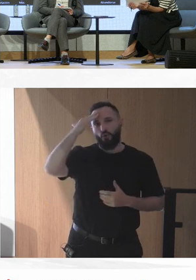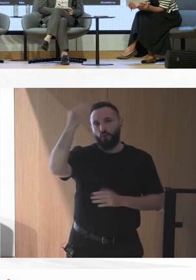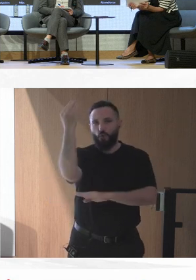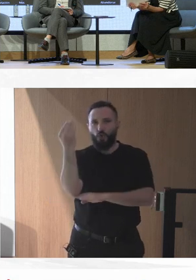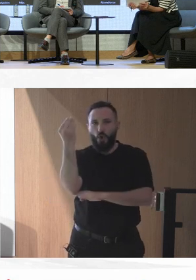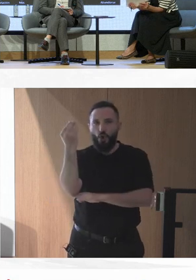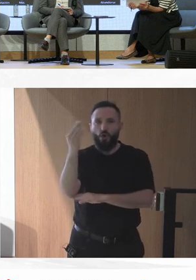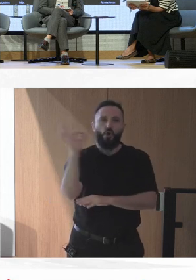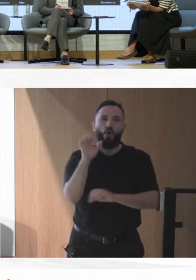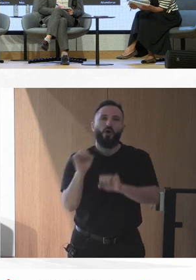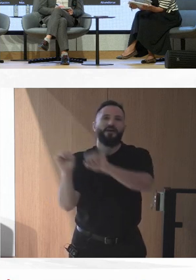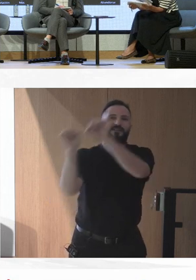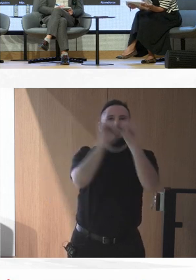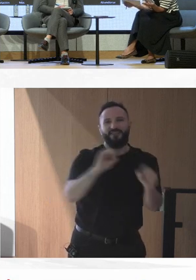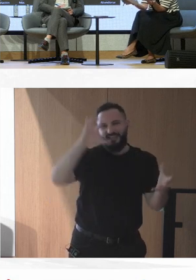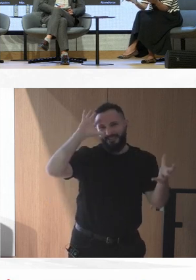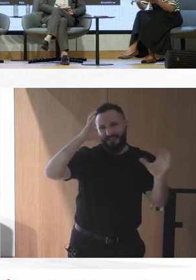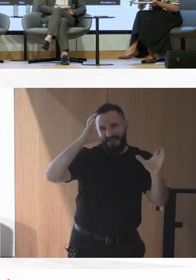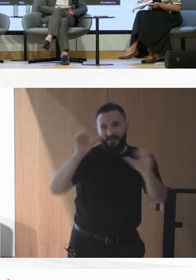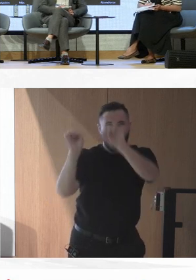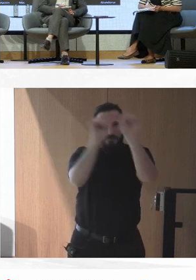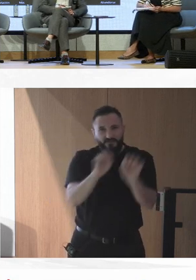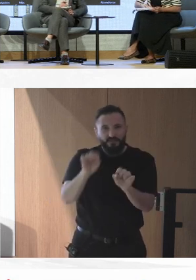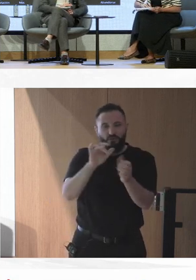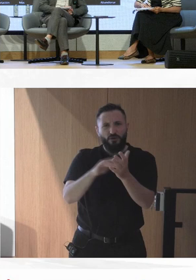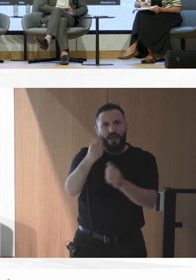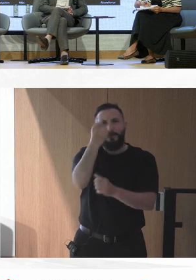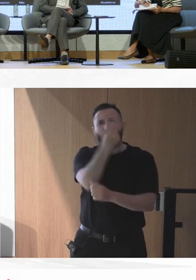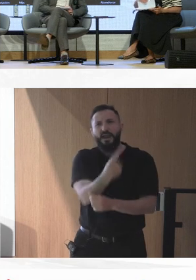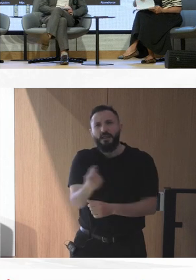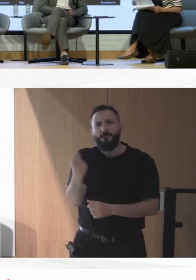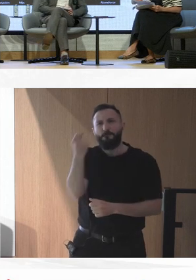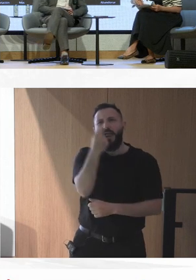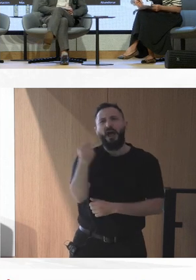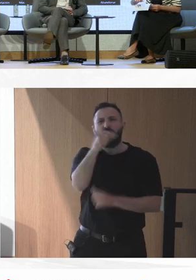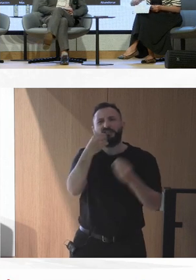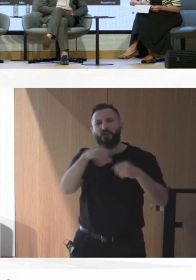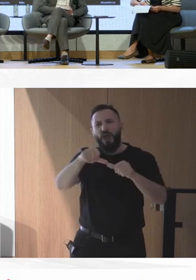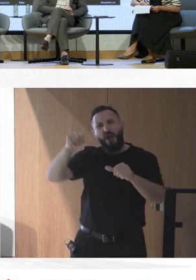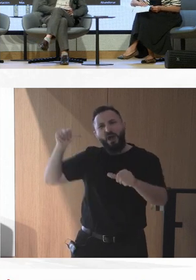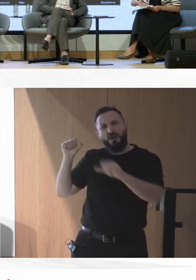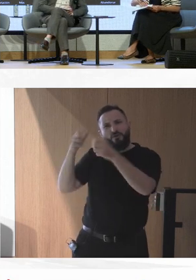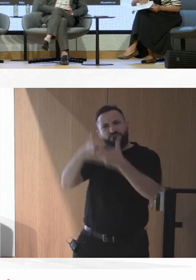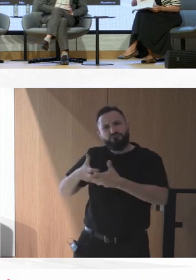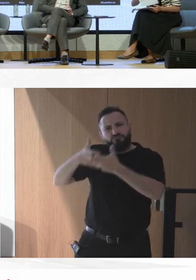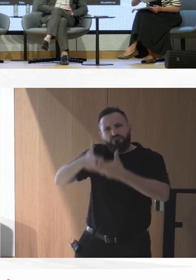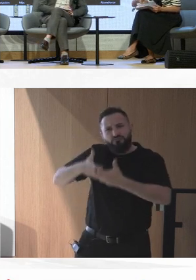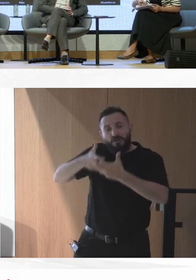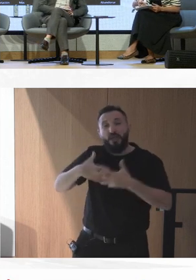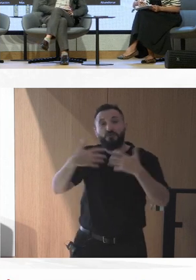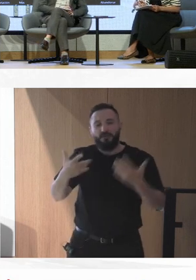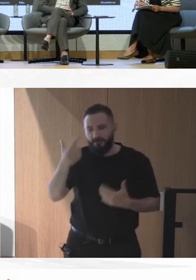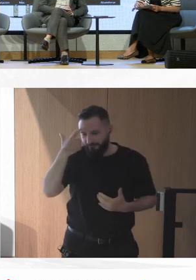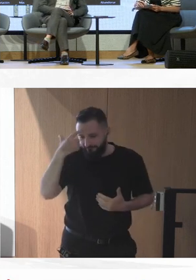de insanidad. Ahí estamos luchando contra miles de años de historia en los sistemas judiciales. Y tenemos que tener presentes que la otra